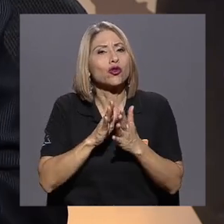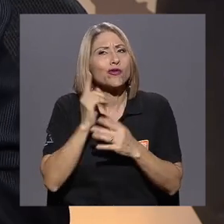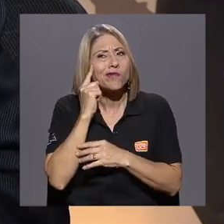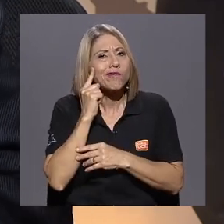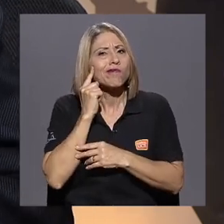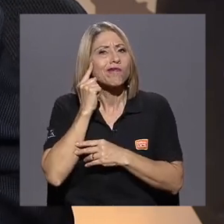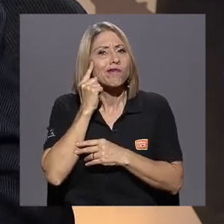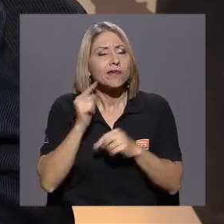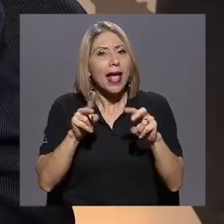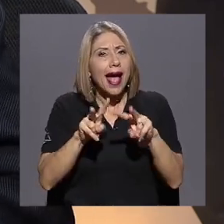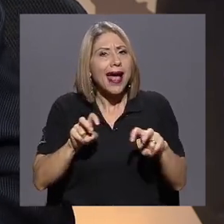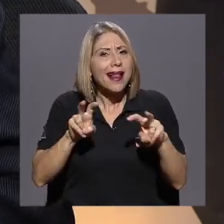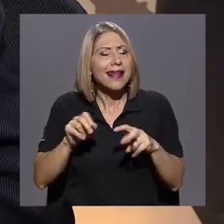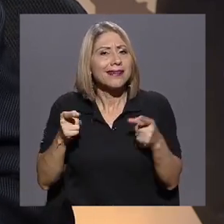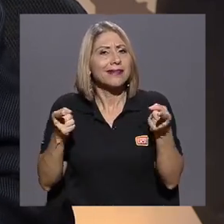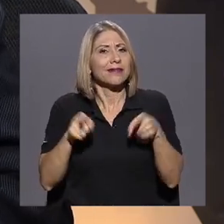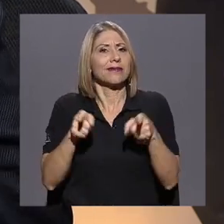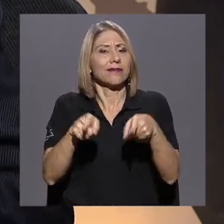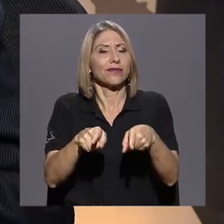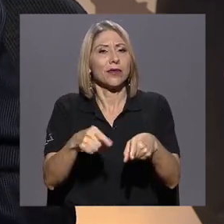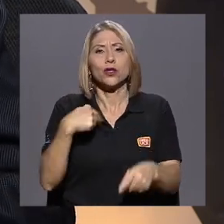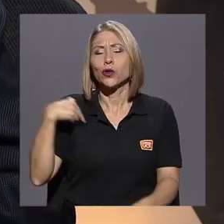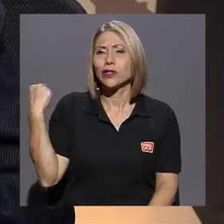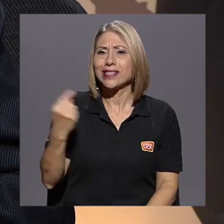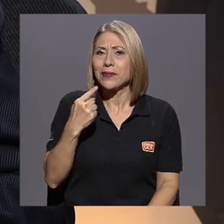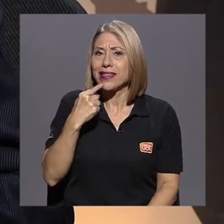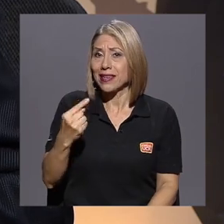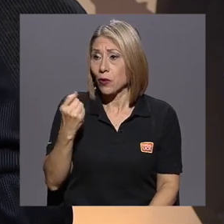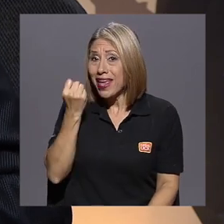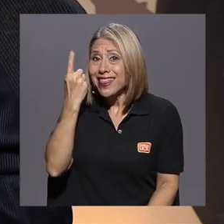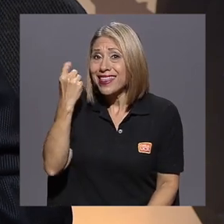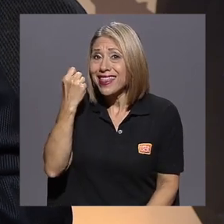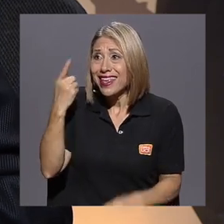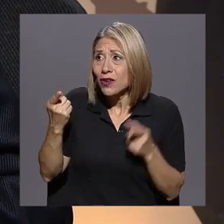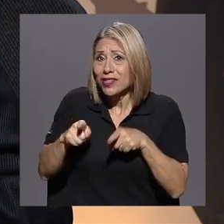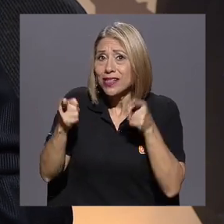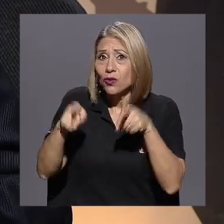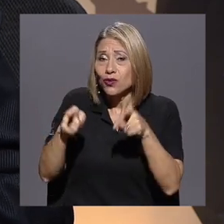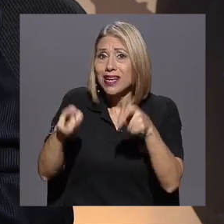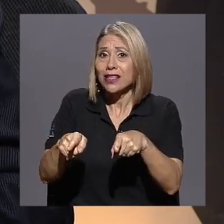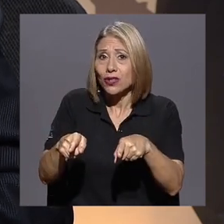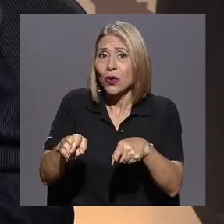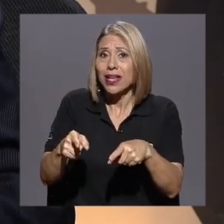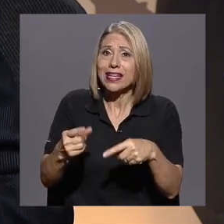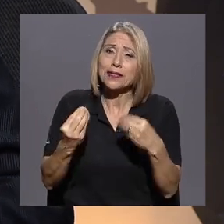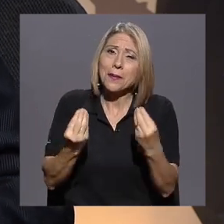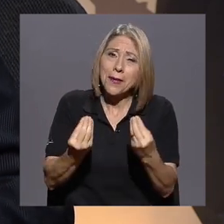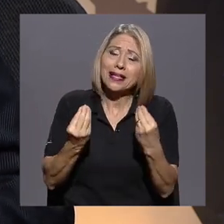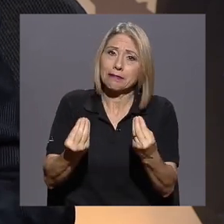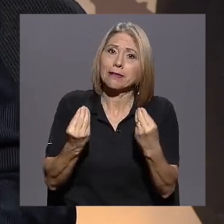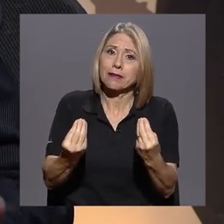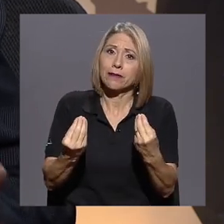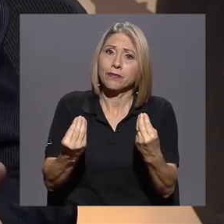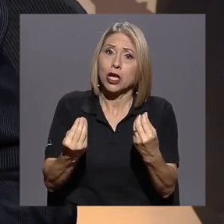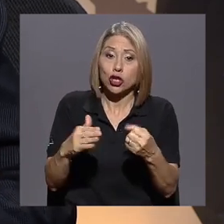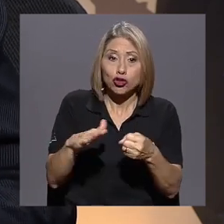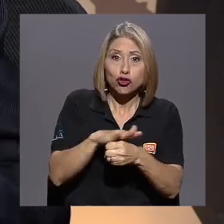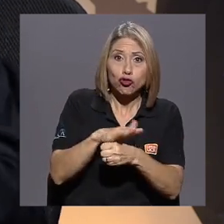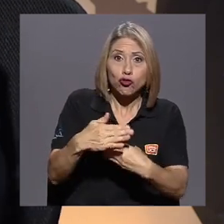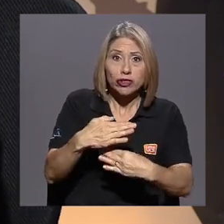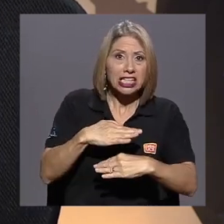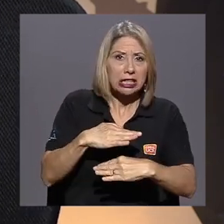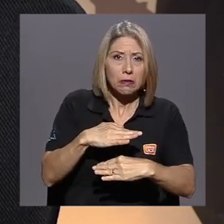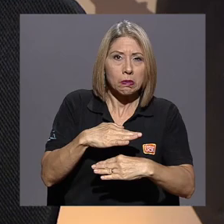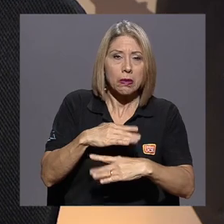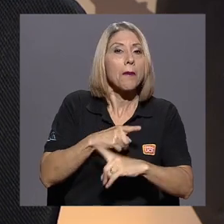Yo siempre digo que entender lo que está ocurriendo es bastante. Puede que no sea suficiente, pero ya es bastante. O